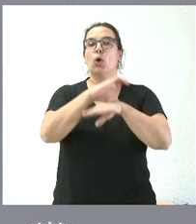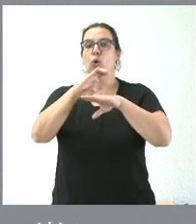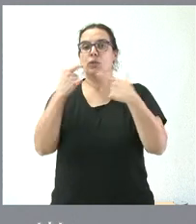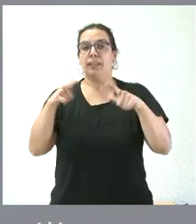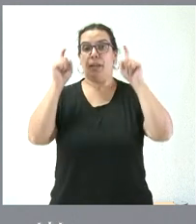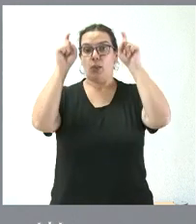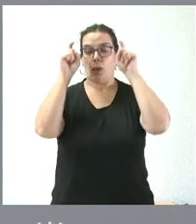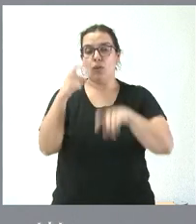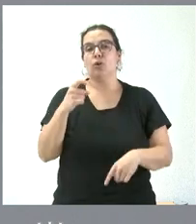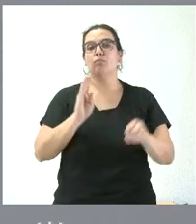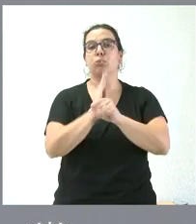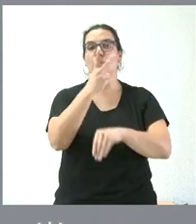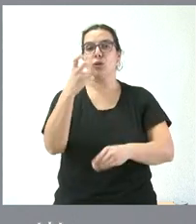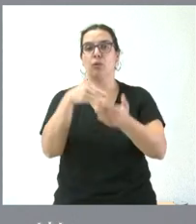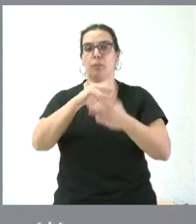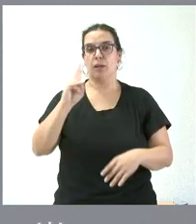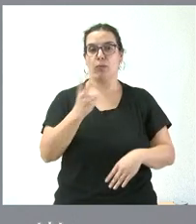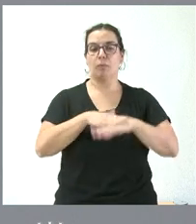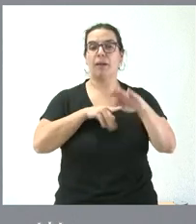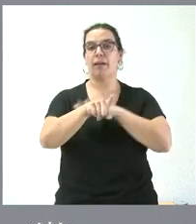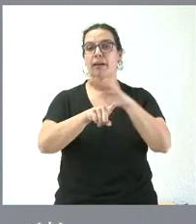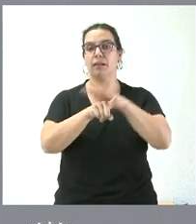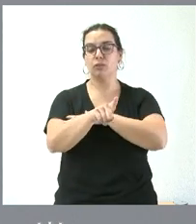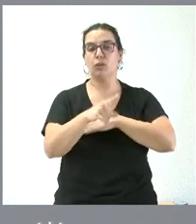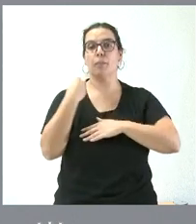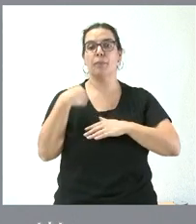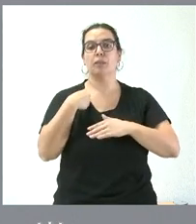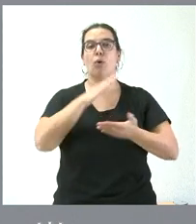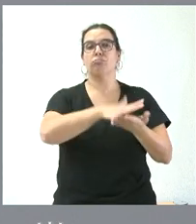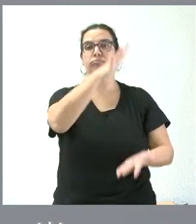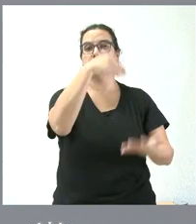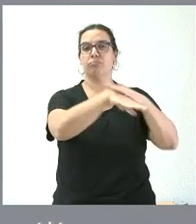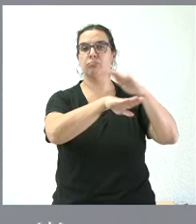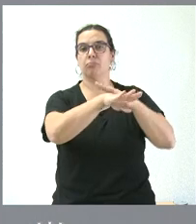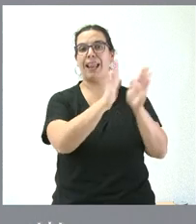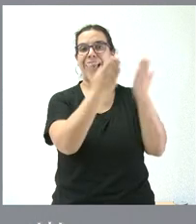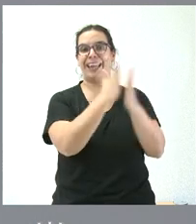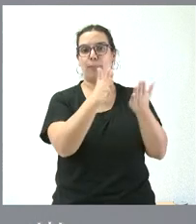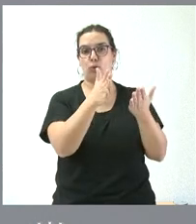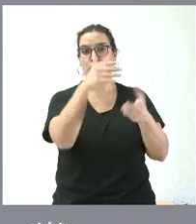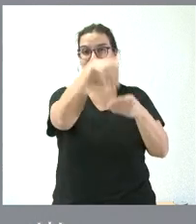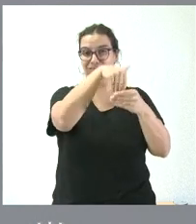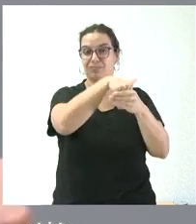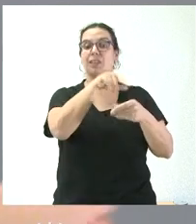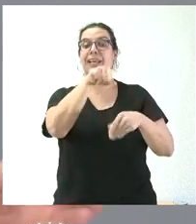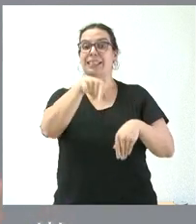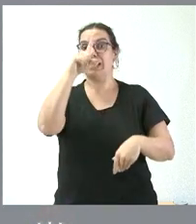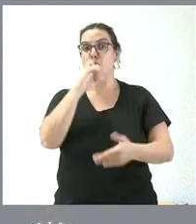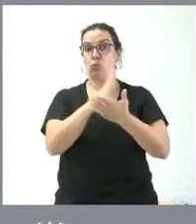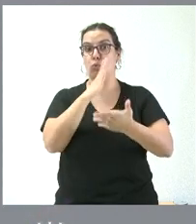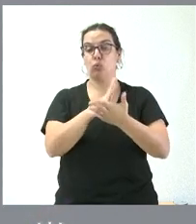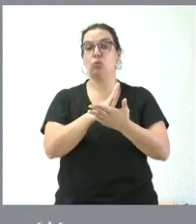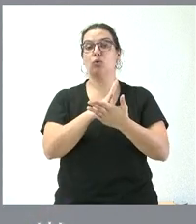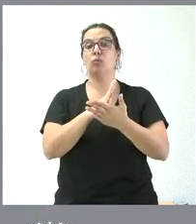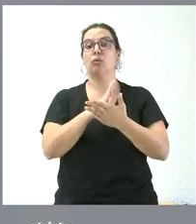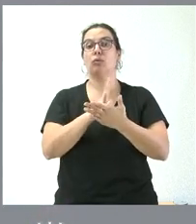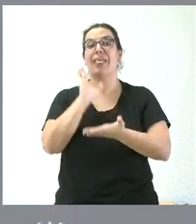destina 200.000 para la gestión de los bancos de libros de texto en este curso académico en los centros